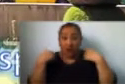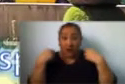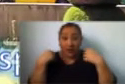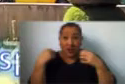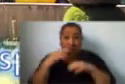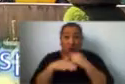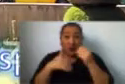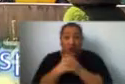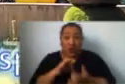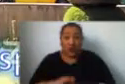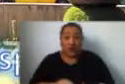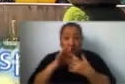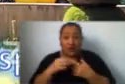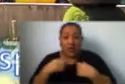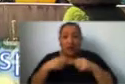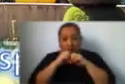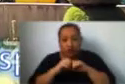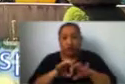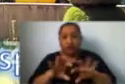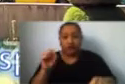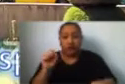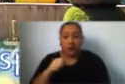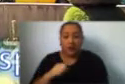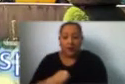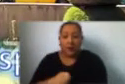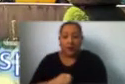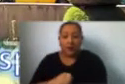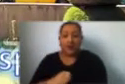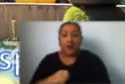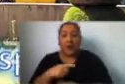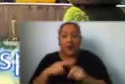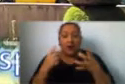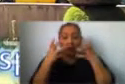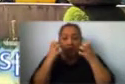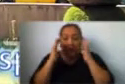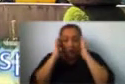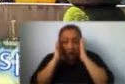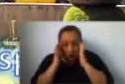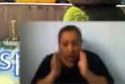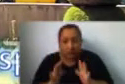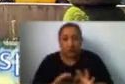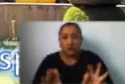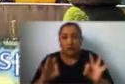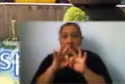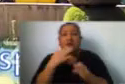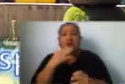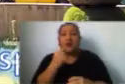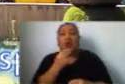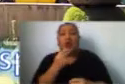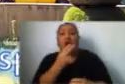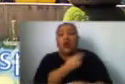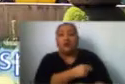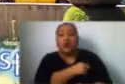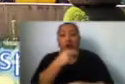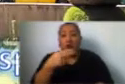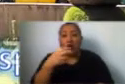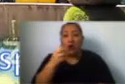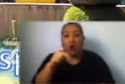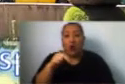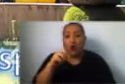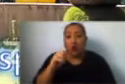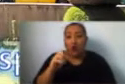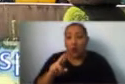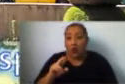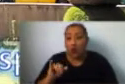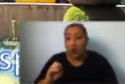este escenario de pandemia. Pero quiero justamente concentrarme en el caso del Hospital Honorio Delgado, porque lo que hemos tenido en